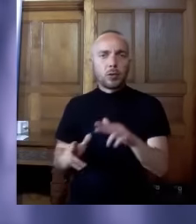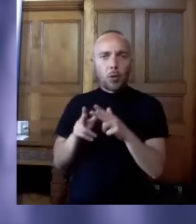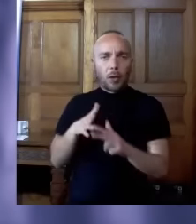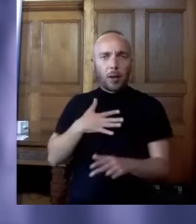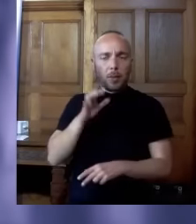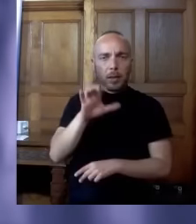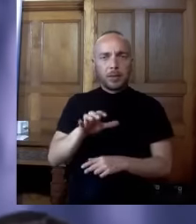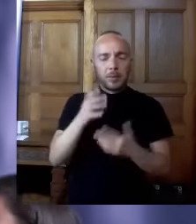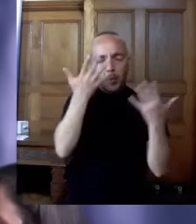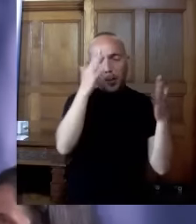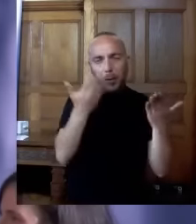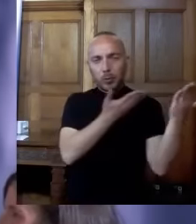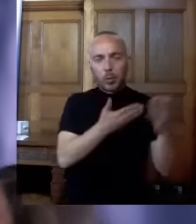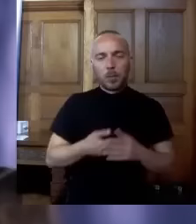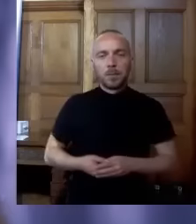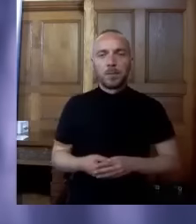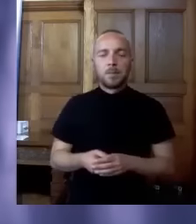país un aplauso